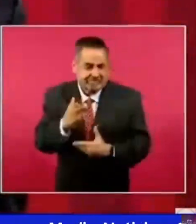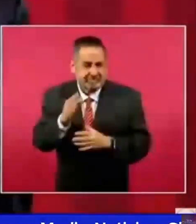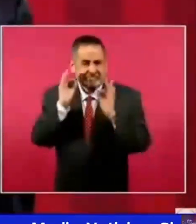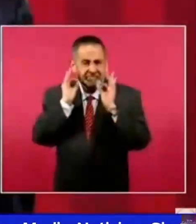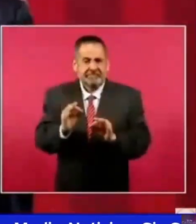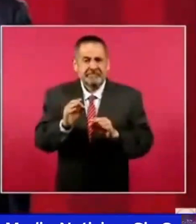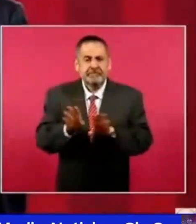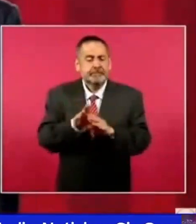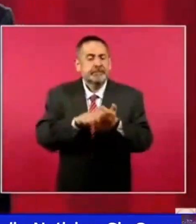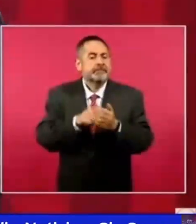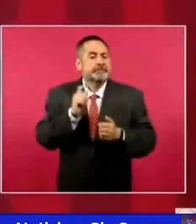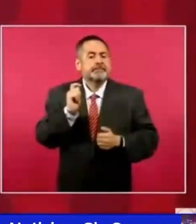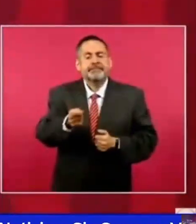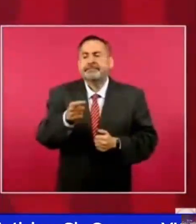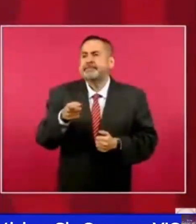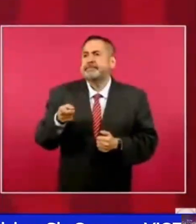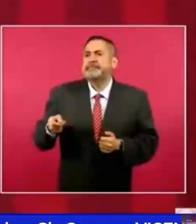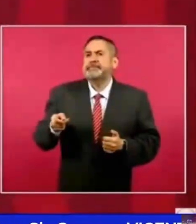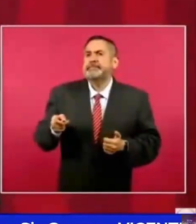de